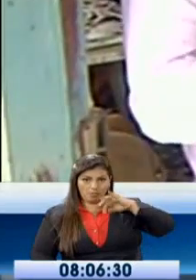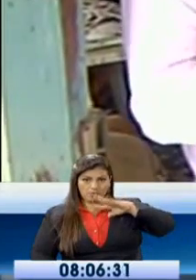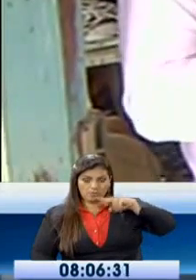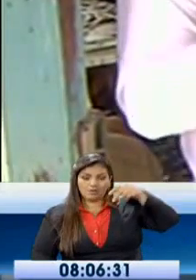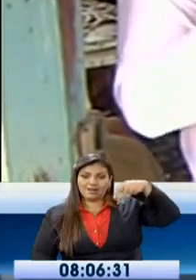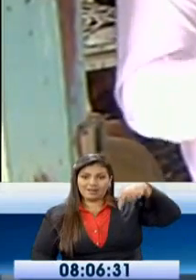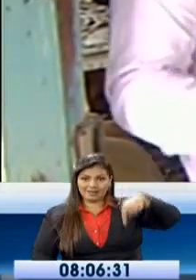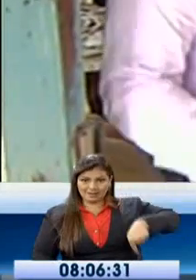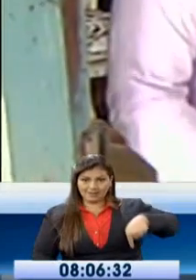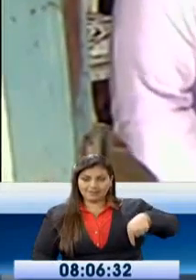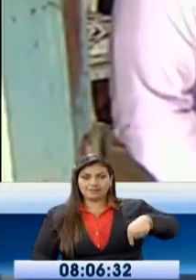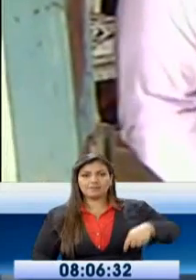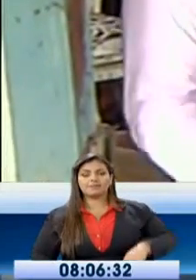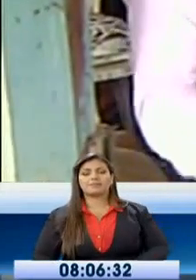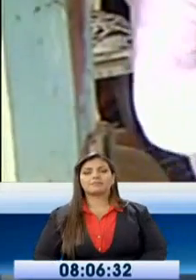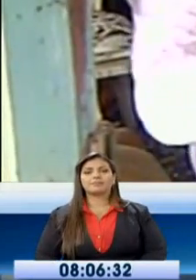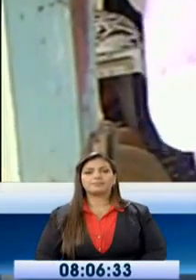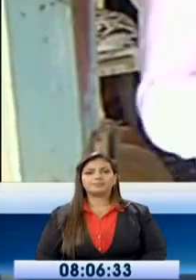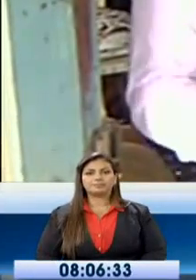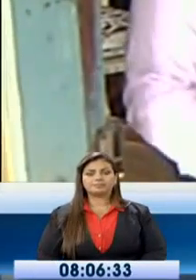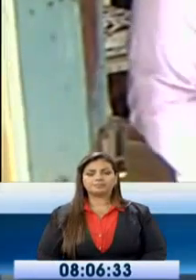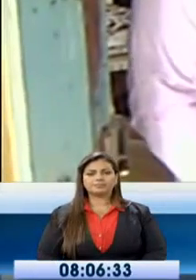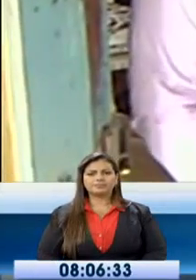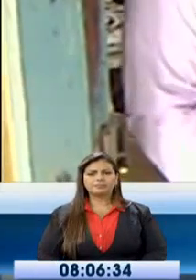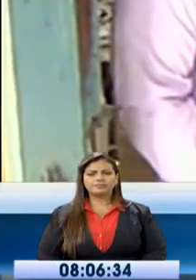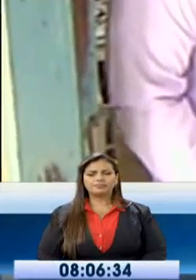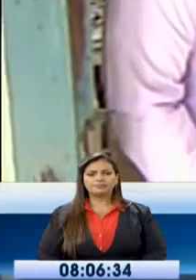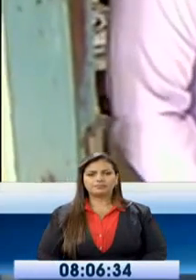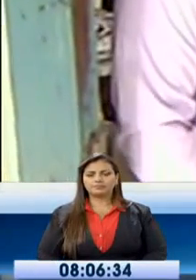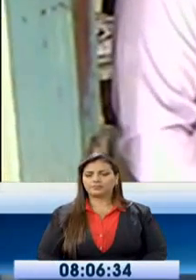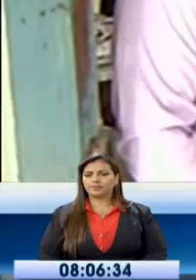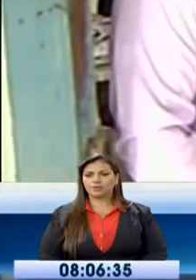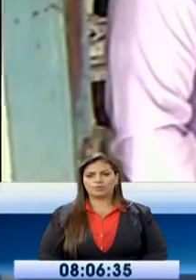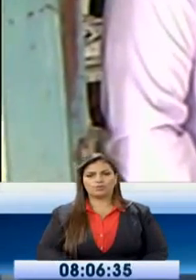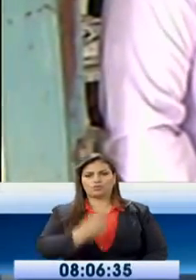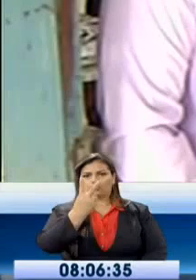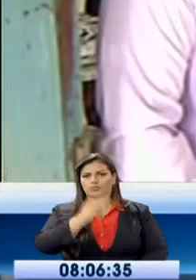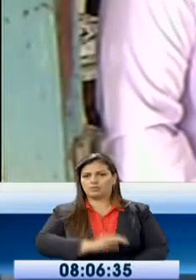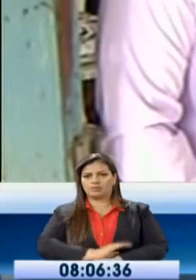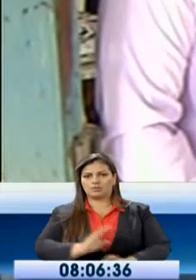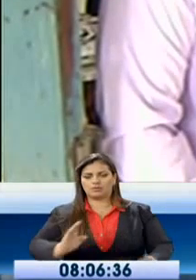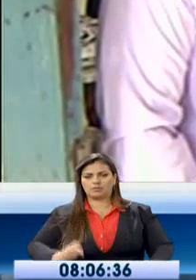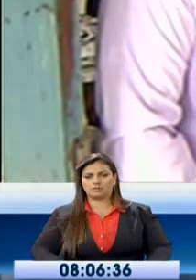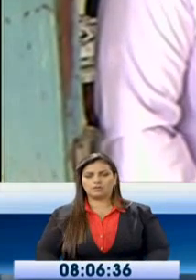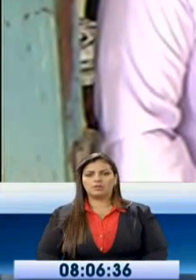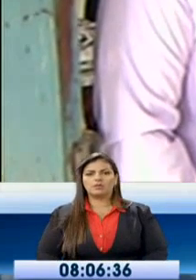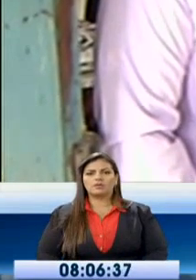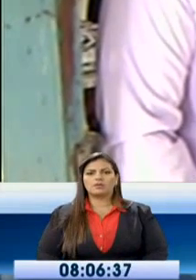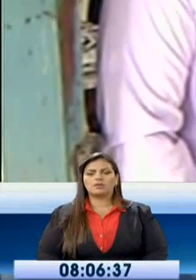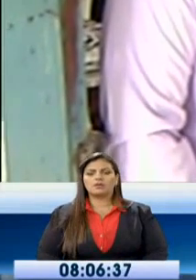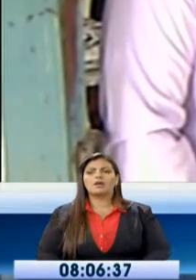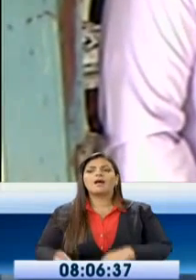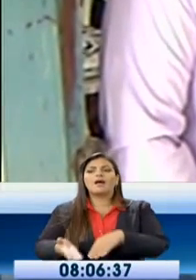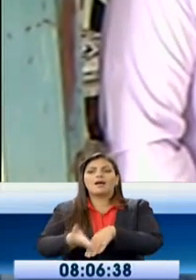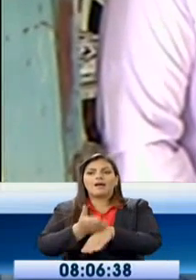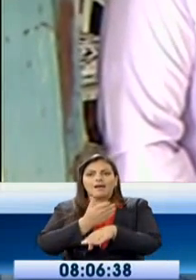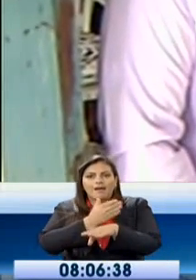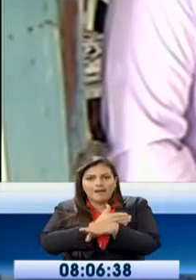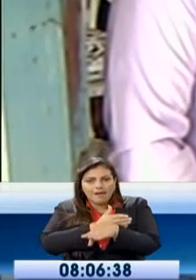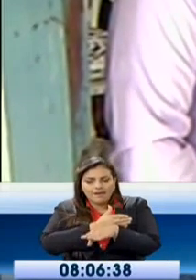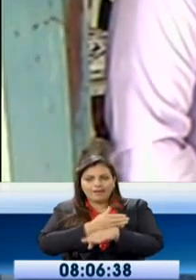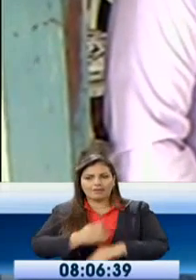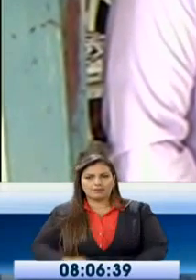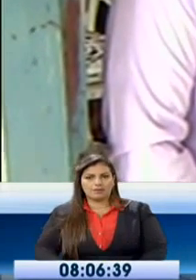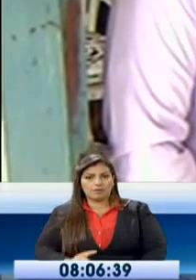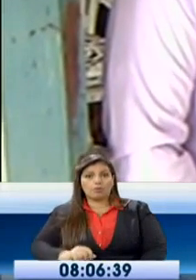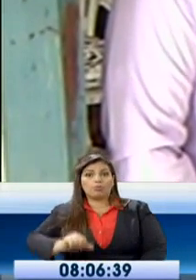sector le dieron otra versión, o sea, de que parece que había más. No, había venido un chico que yo pensaba que también era sospechoso. Entonces